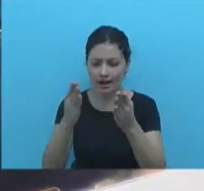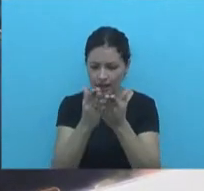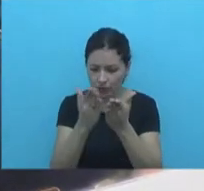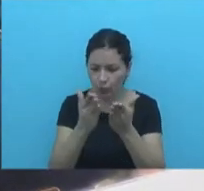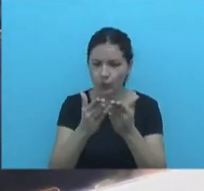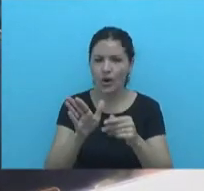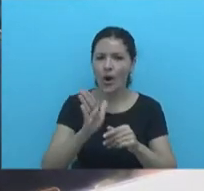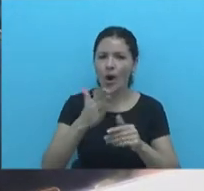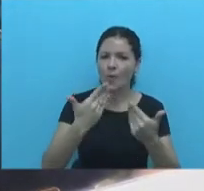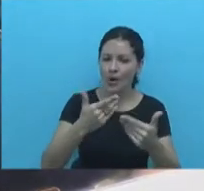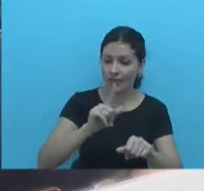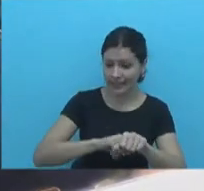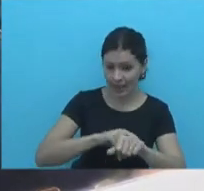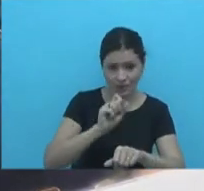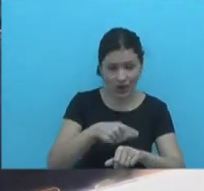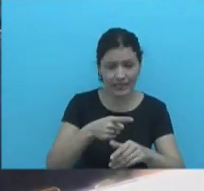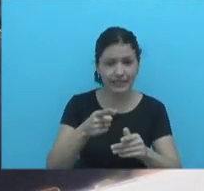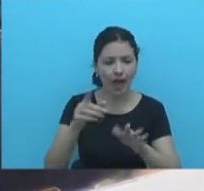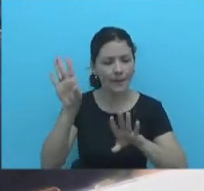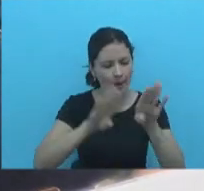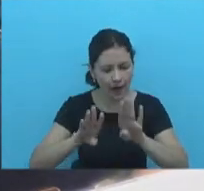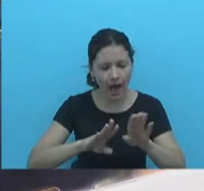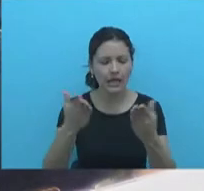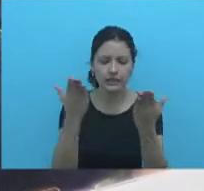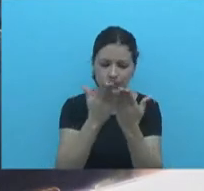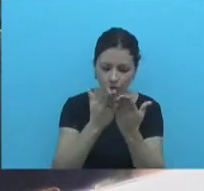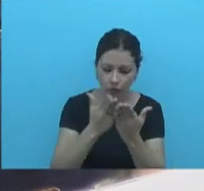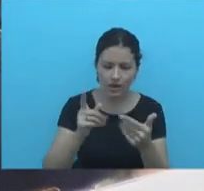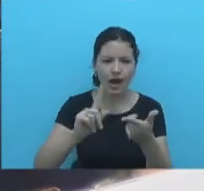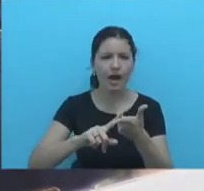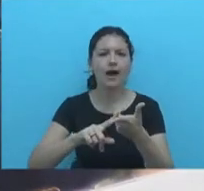que le van a dar en las materias. ¿Sí?